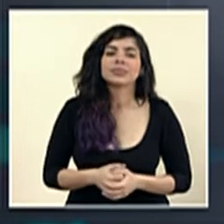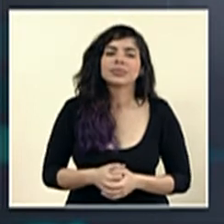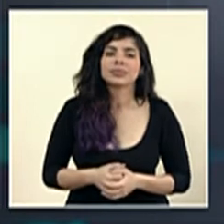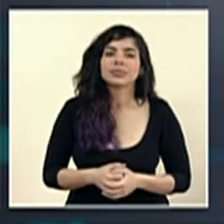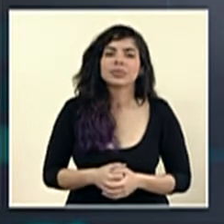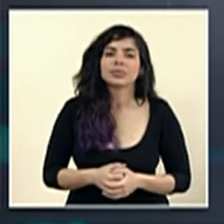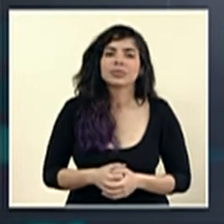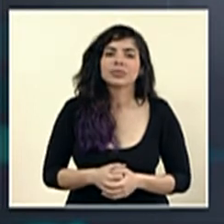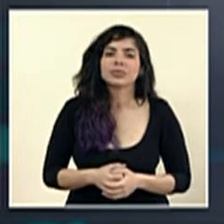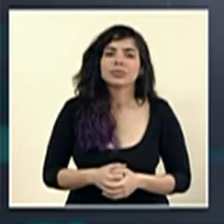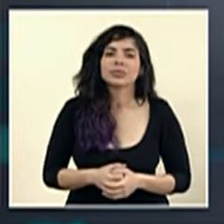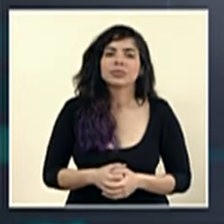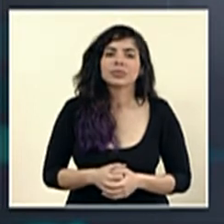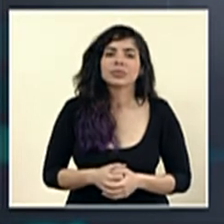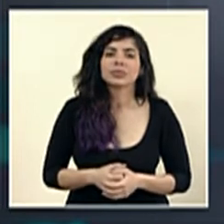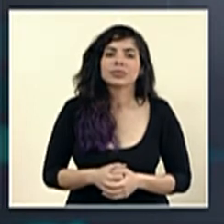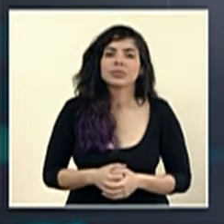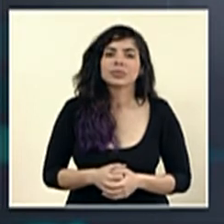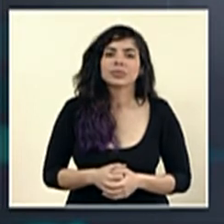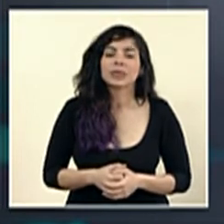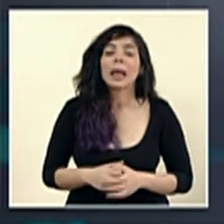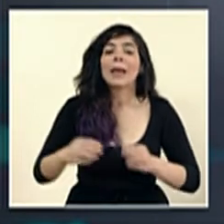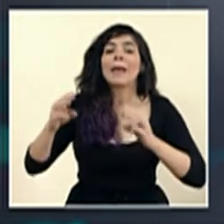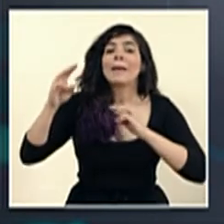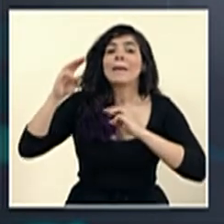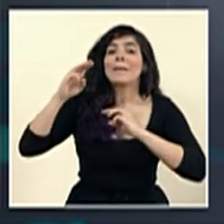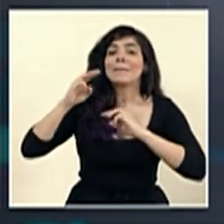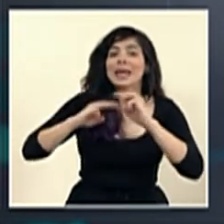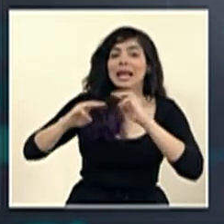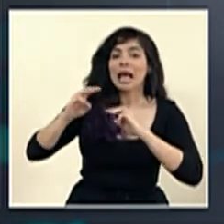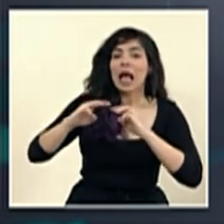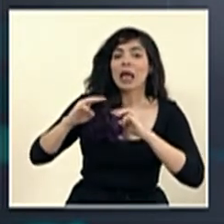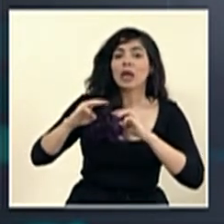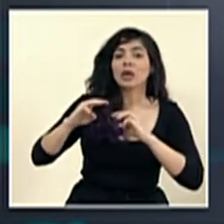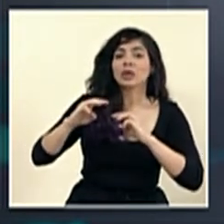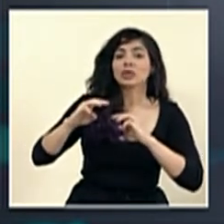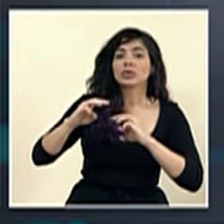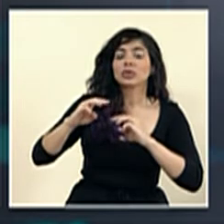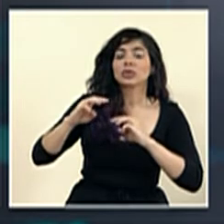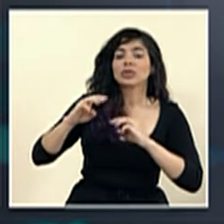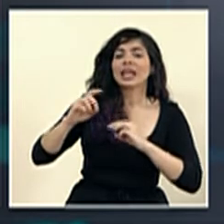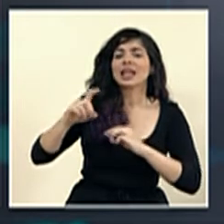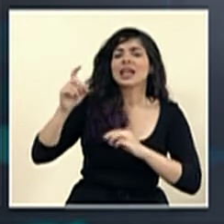en los mercados, tenía necesidades brutas de financiamiento de